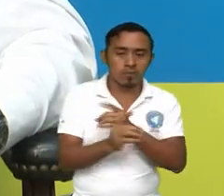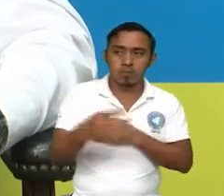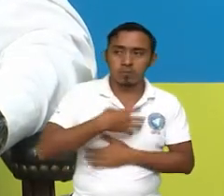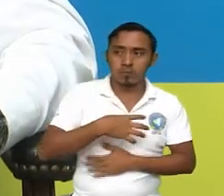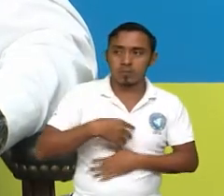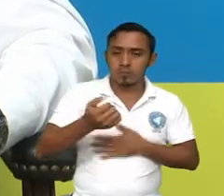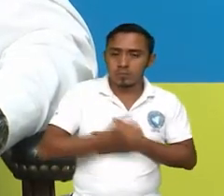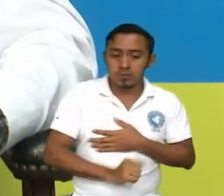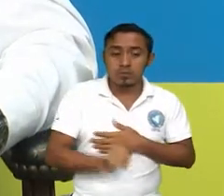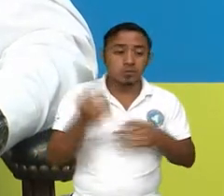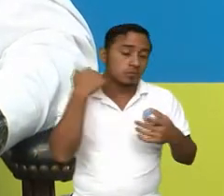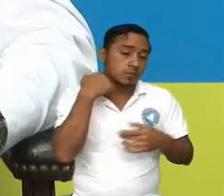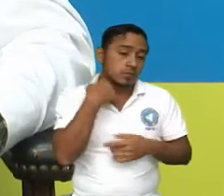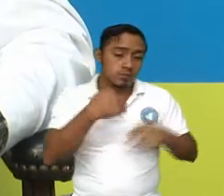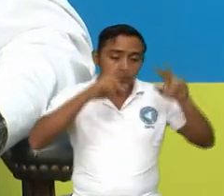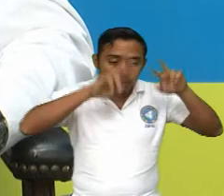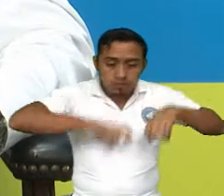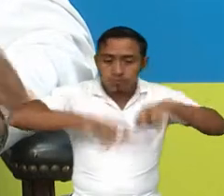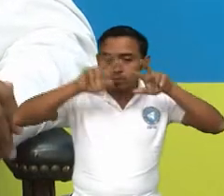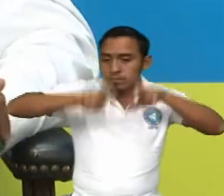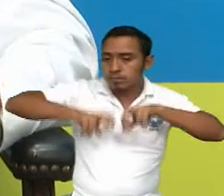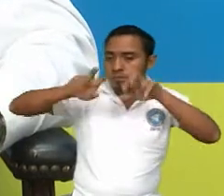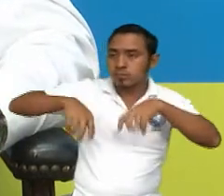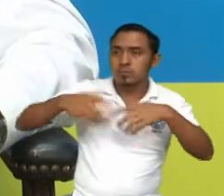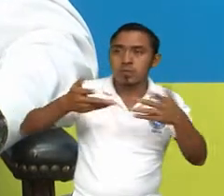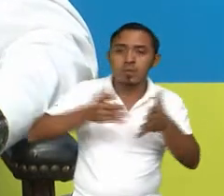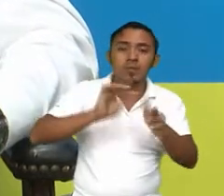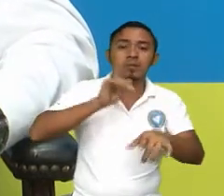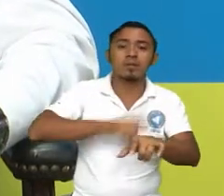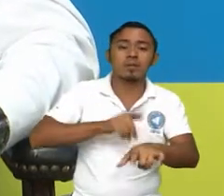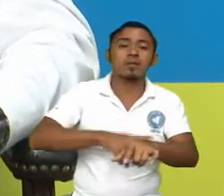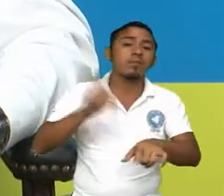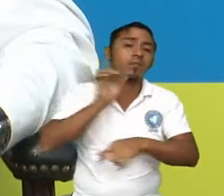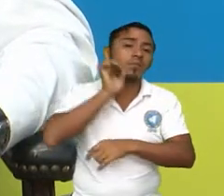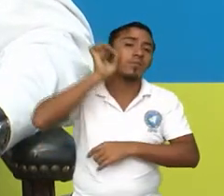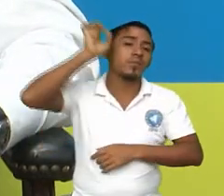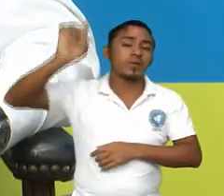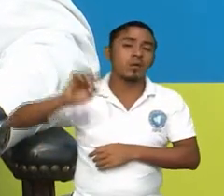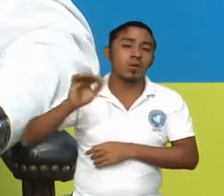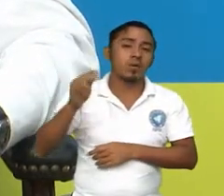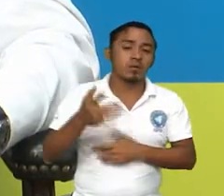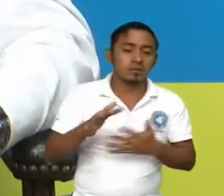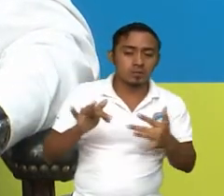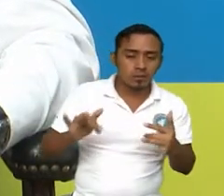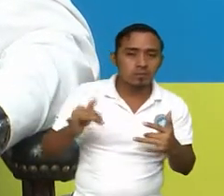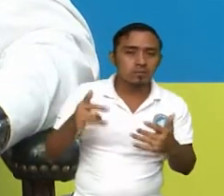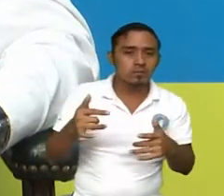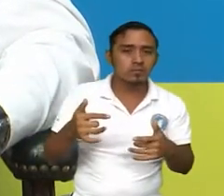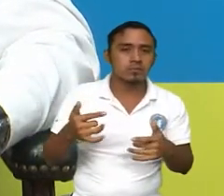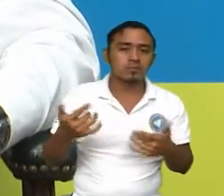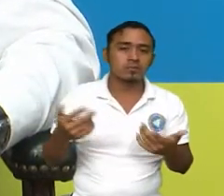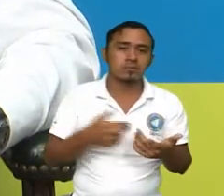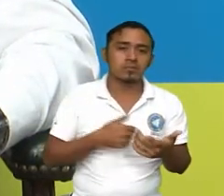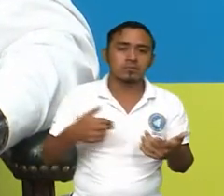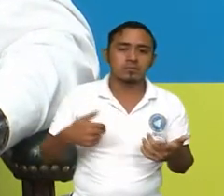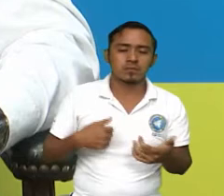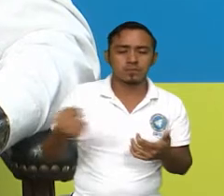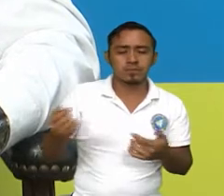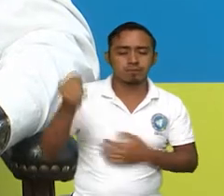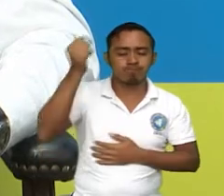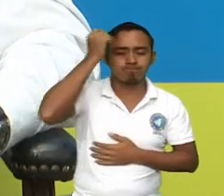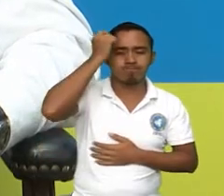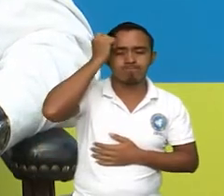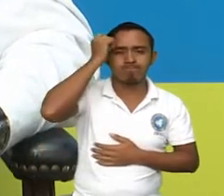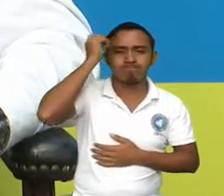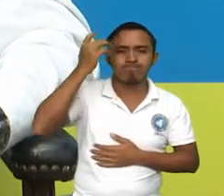nuestros niños y peor si están en el estado de desarrollo yo creo que también uno tiene que ponerse a la conciencia